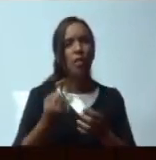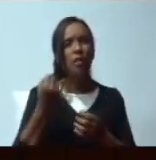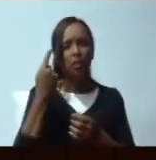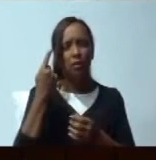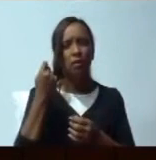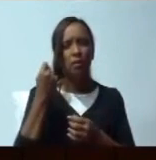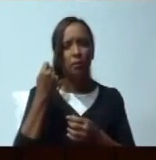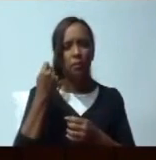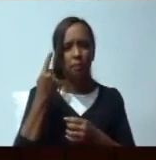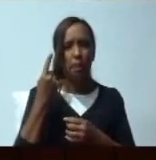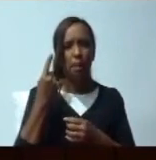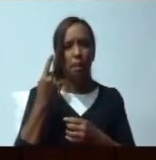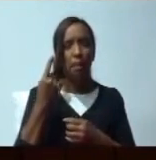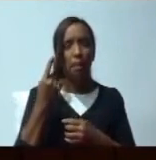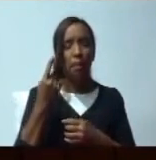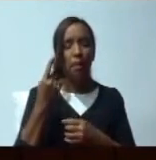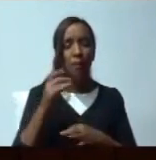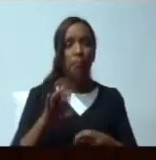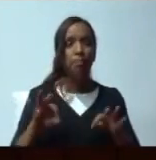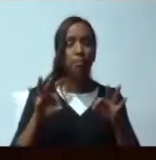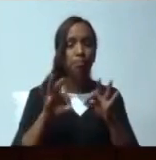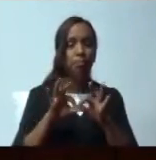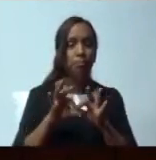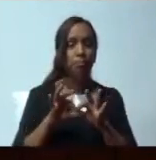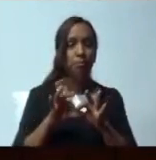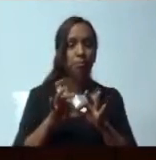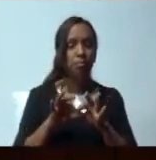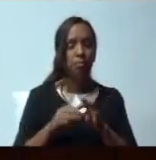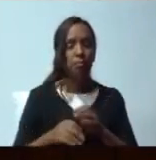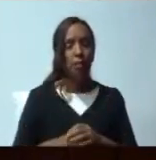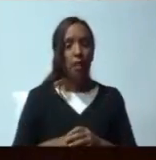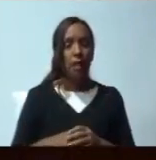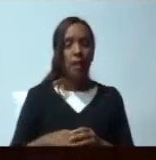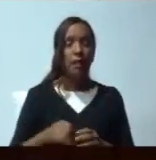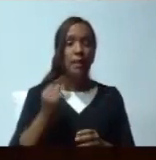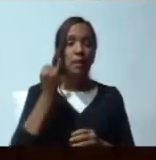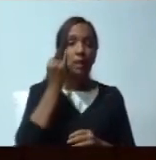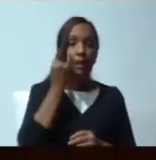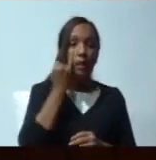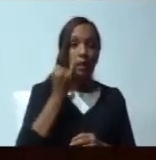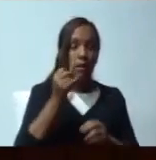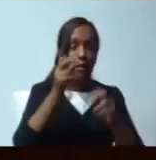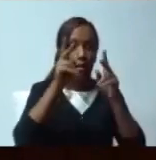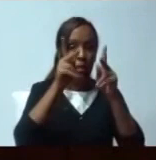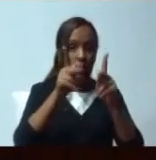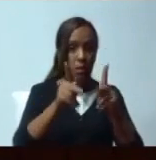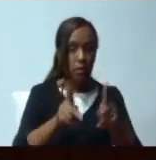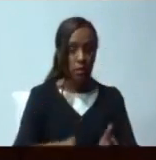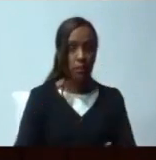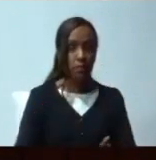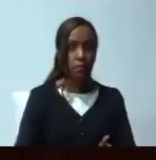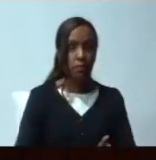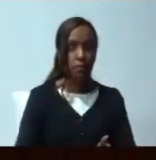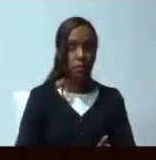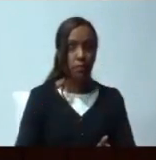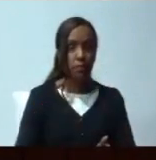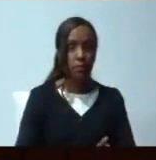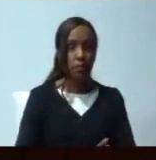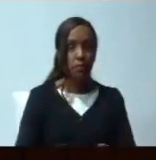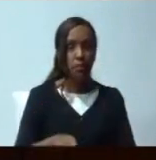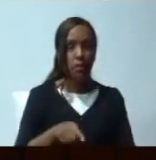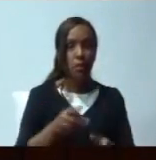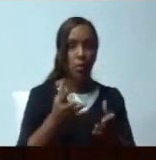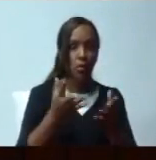ni se le preguntó si quería reconocerse, ni autorizó el reconocimiento de la misma y que